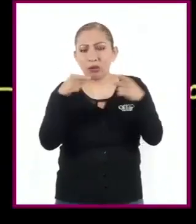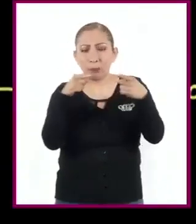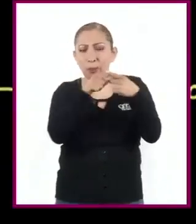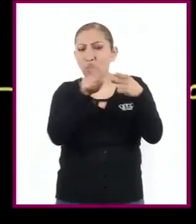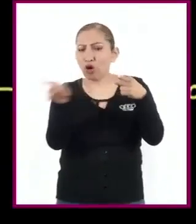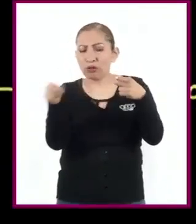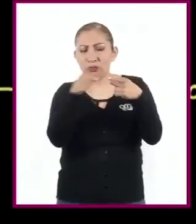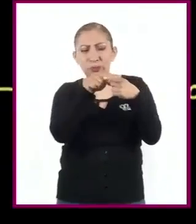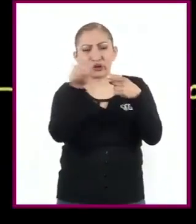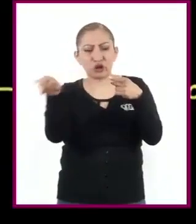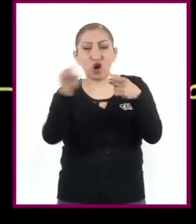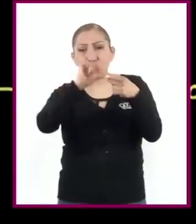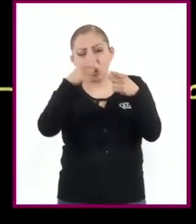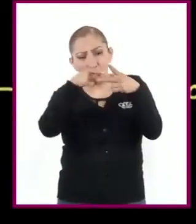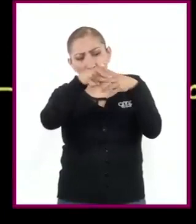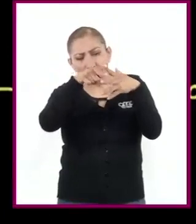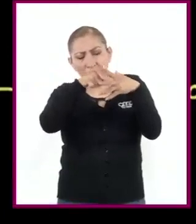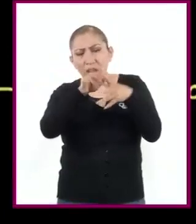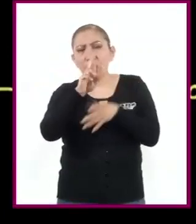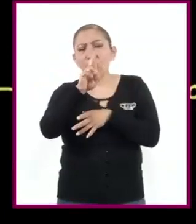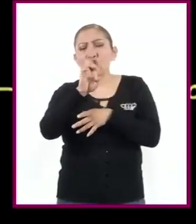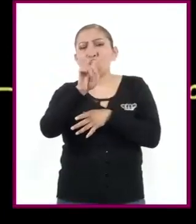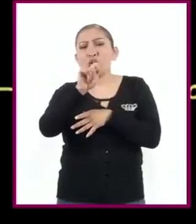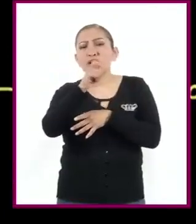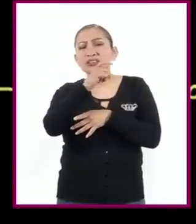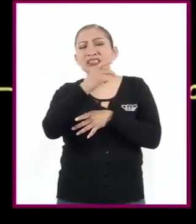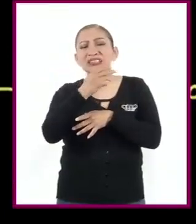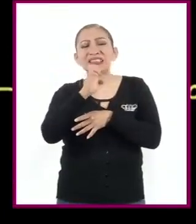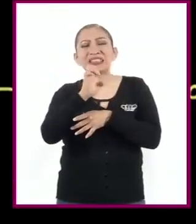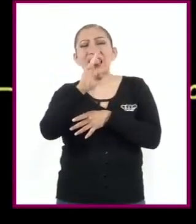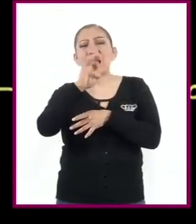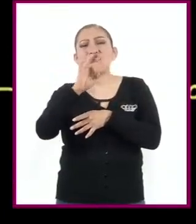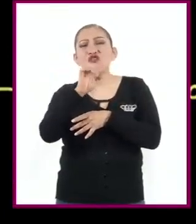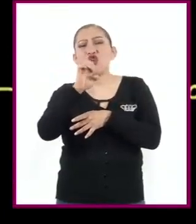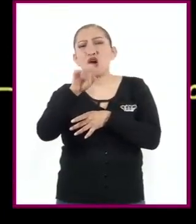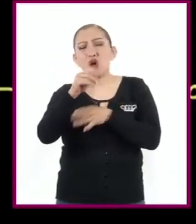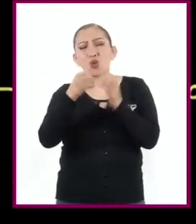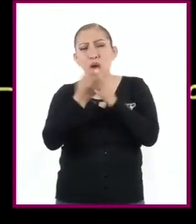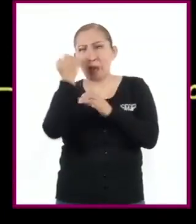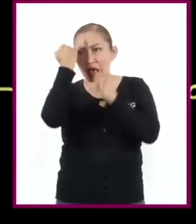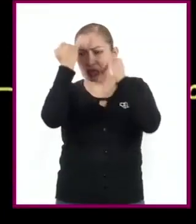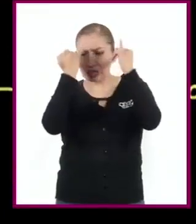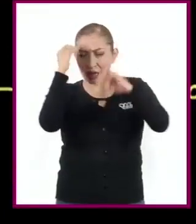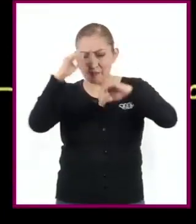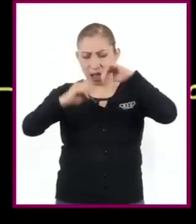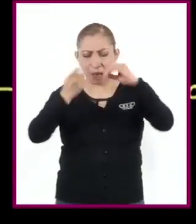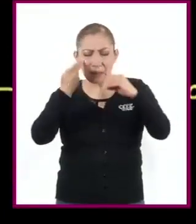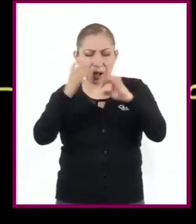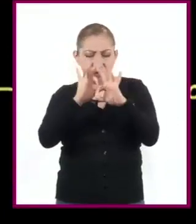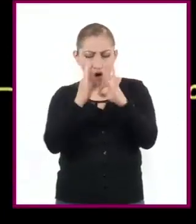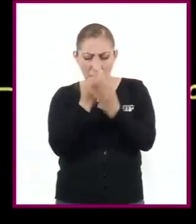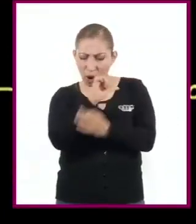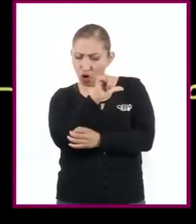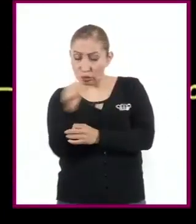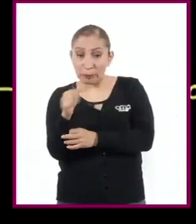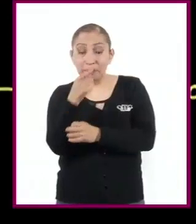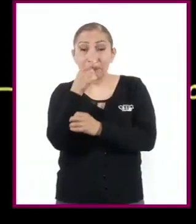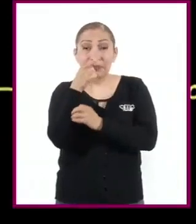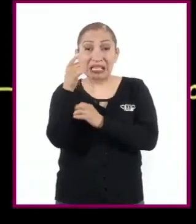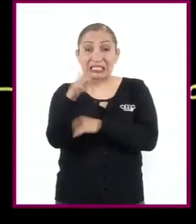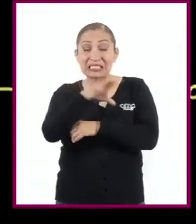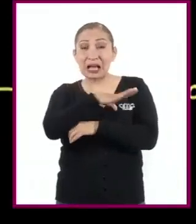rebotaban. Así que Rutherford hizo un nuevo modelo atómico que incorporaba estos puntos. Él dijo